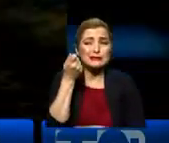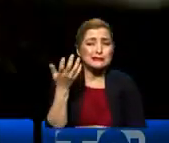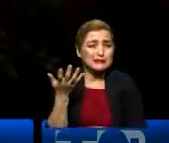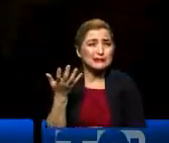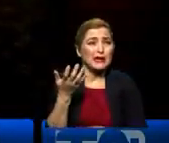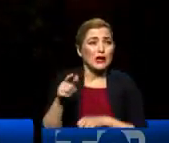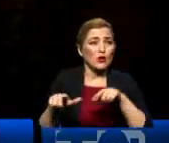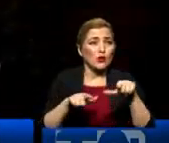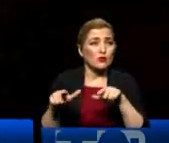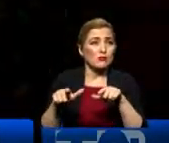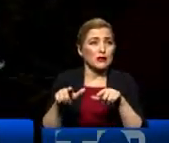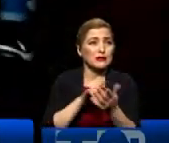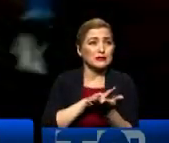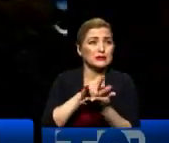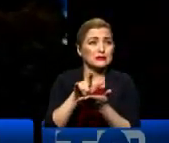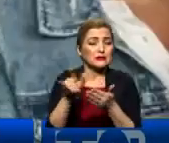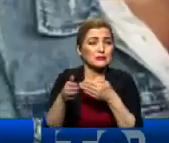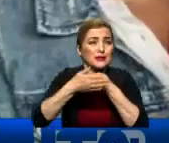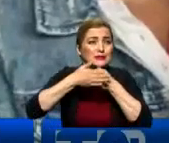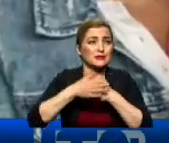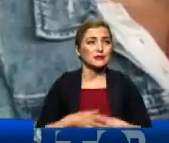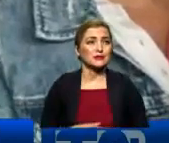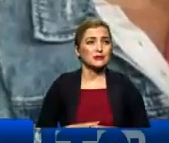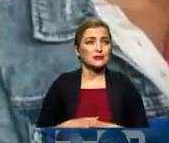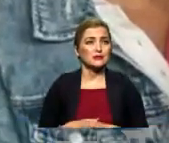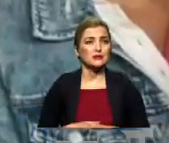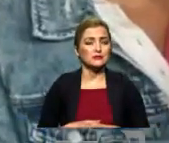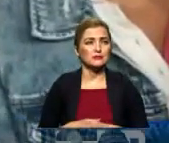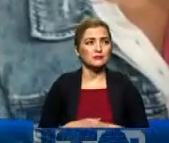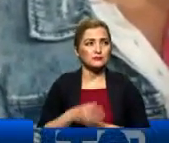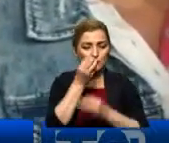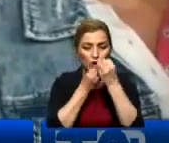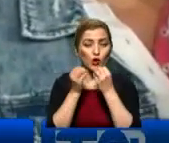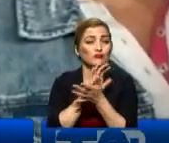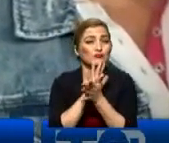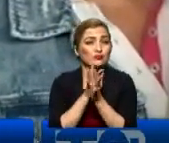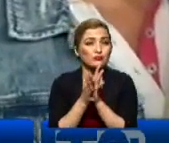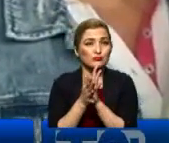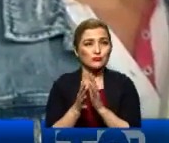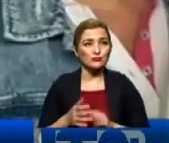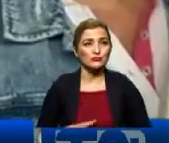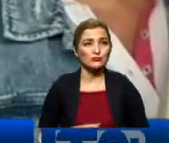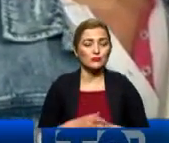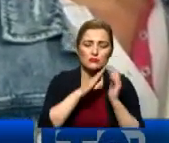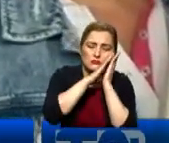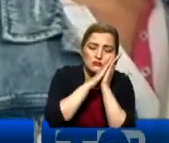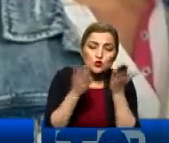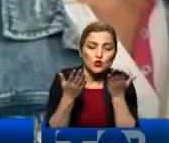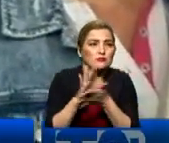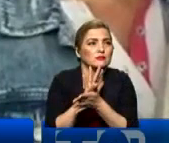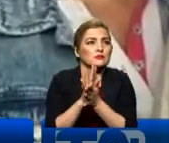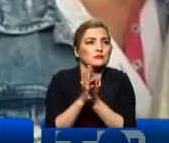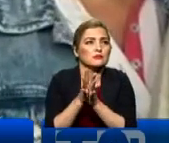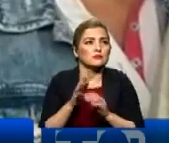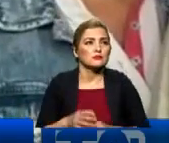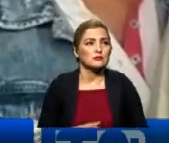las instalaciones de la terminal aérea van a cerrar. No tenemos alimentación, no tenemos dónde descansar.